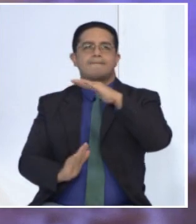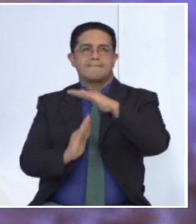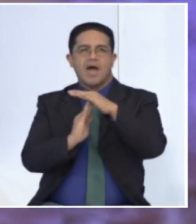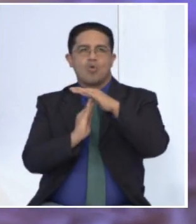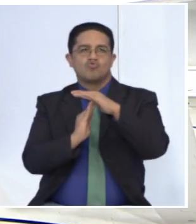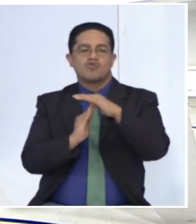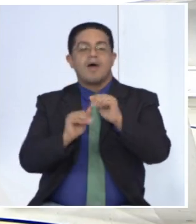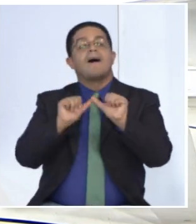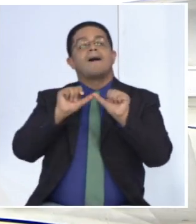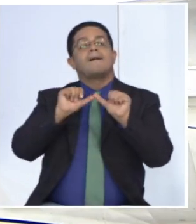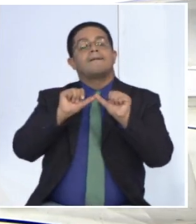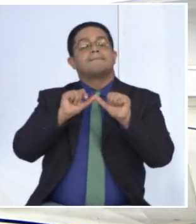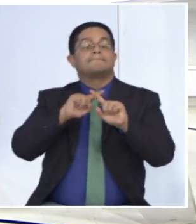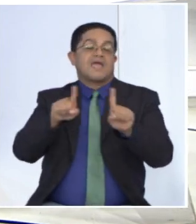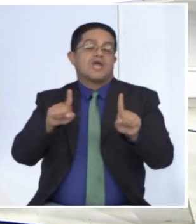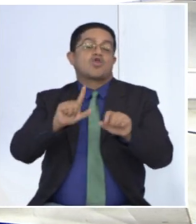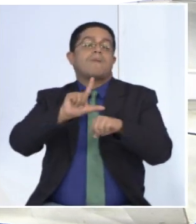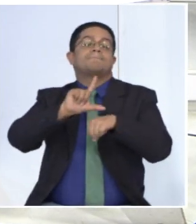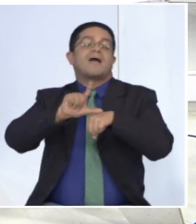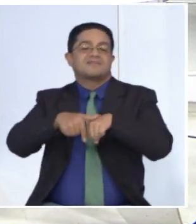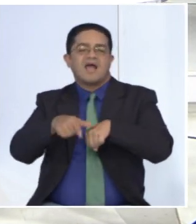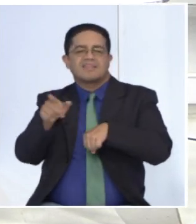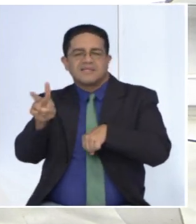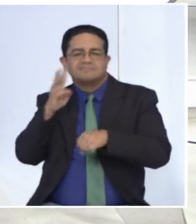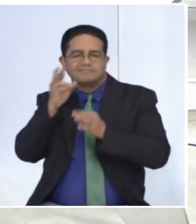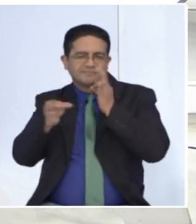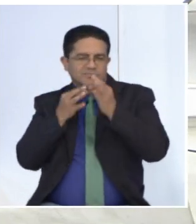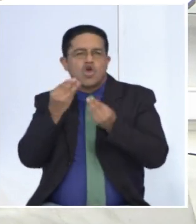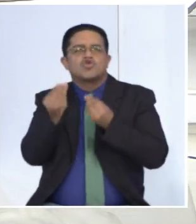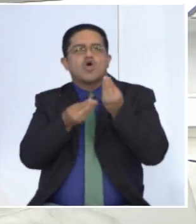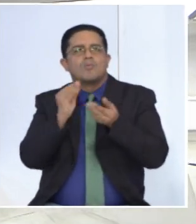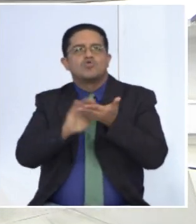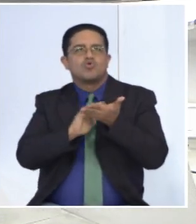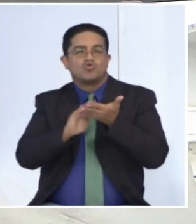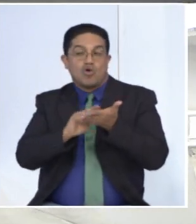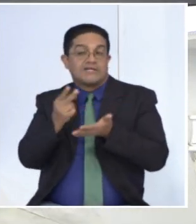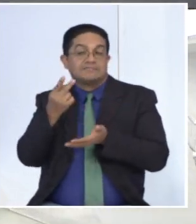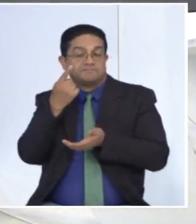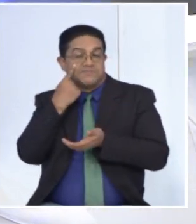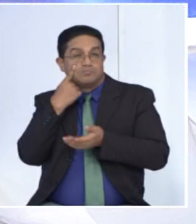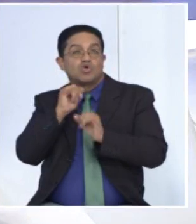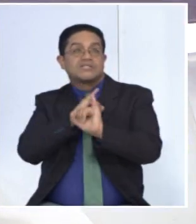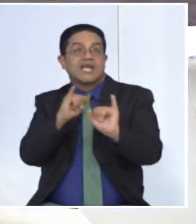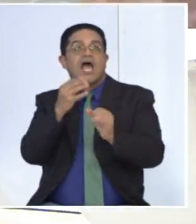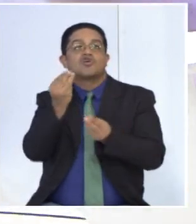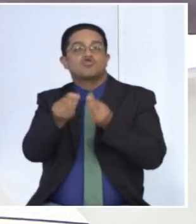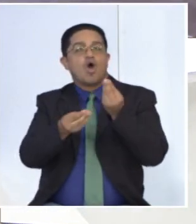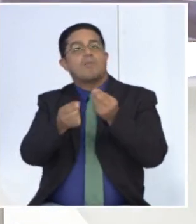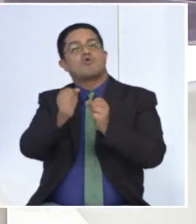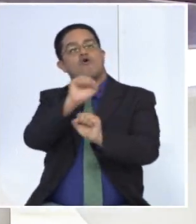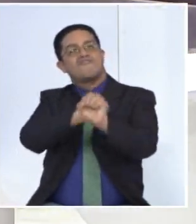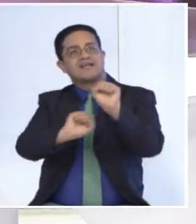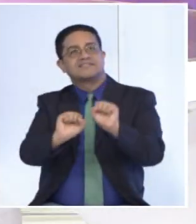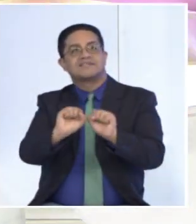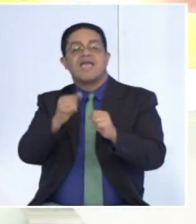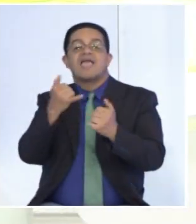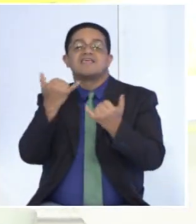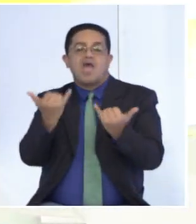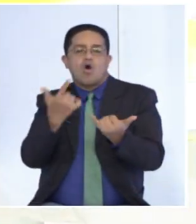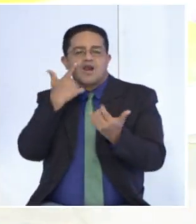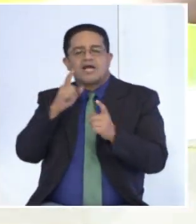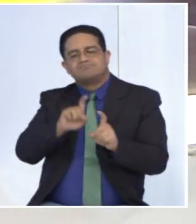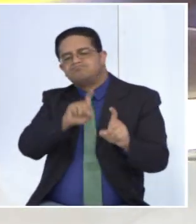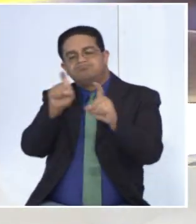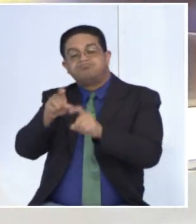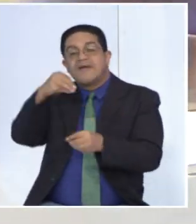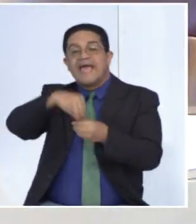regreso vamos a ver las alternativas que hay para atenderlos. Ya vimos cómo prevenirlo y qué debemos tomar en cuenta para el chequeo también en